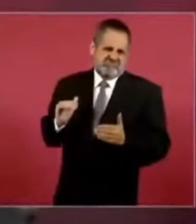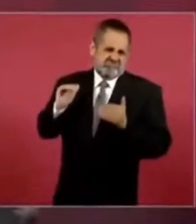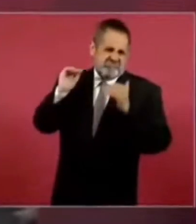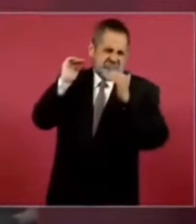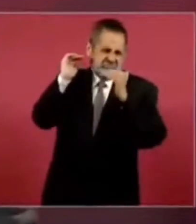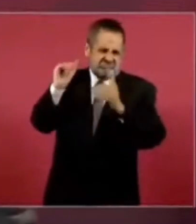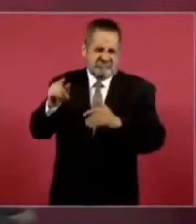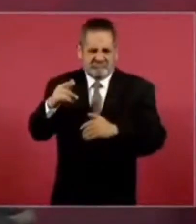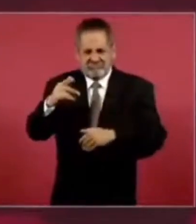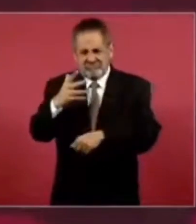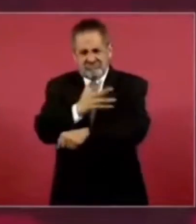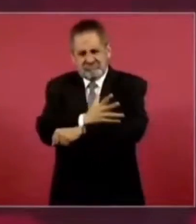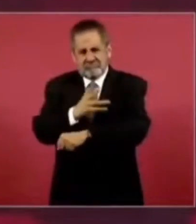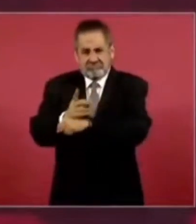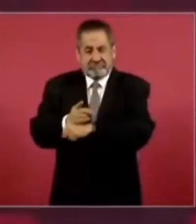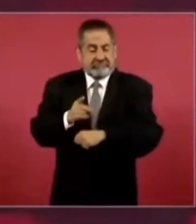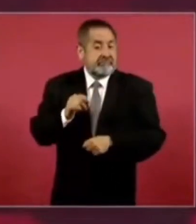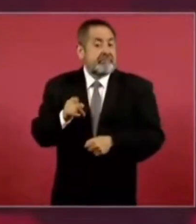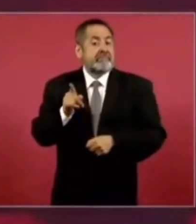hombre